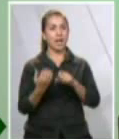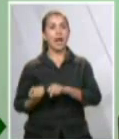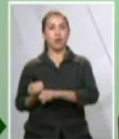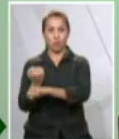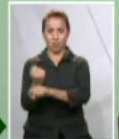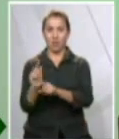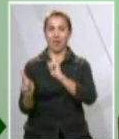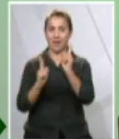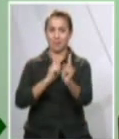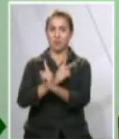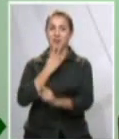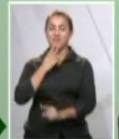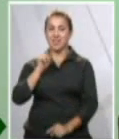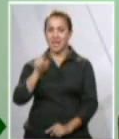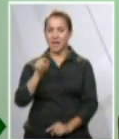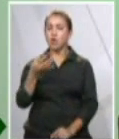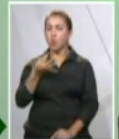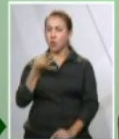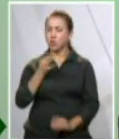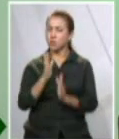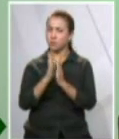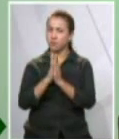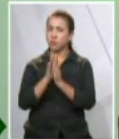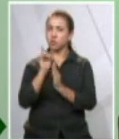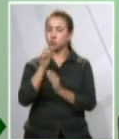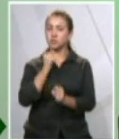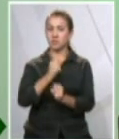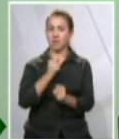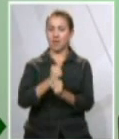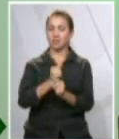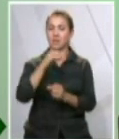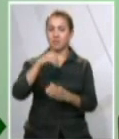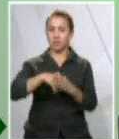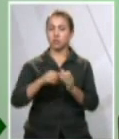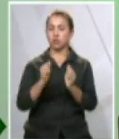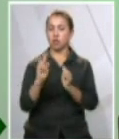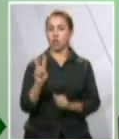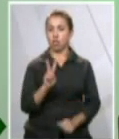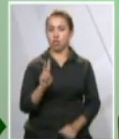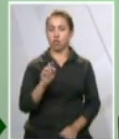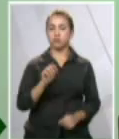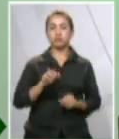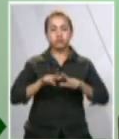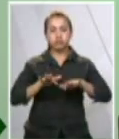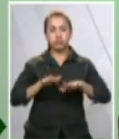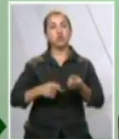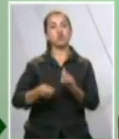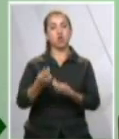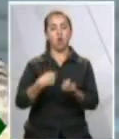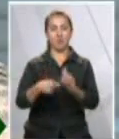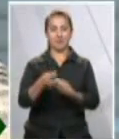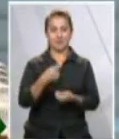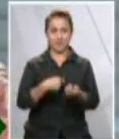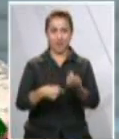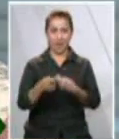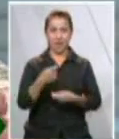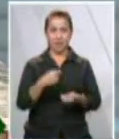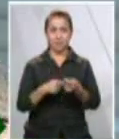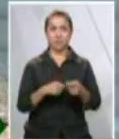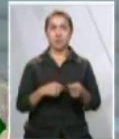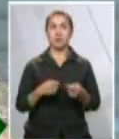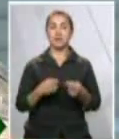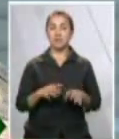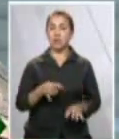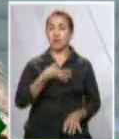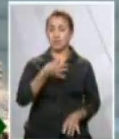alguien? Cuéntanos un poco de este aparato que tú trabajaste con Alberto. Bueno, el aparato es un aparato comercial que, como decía,